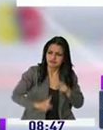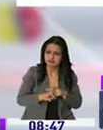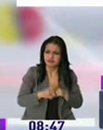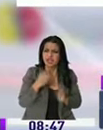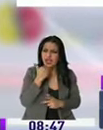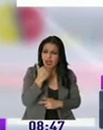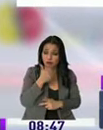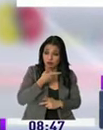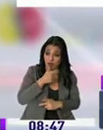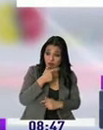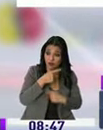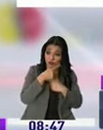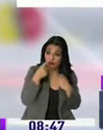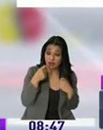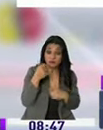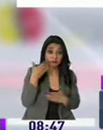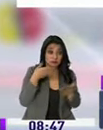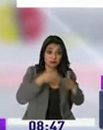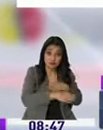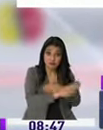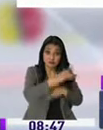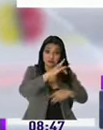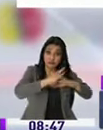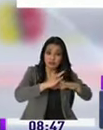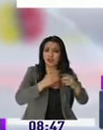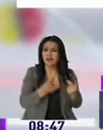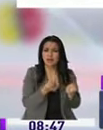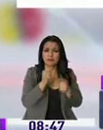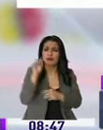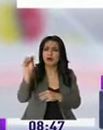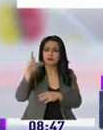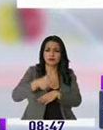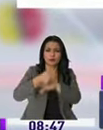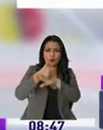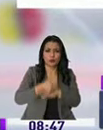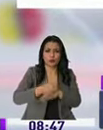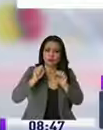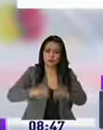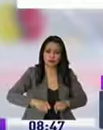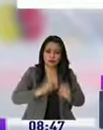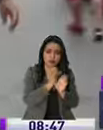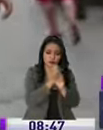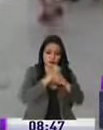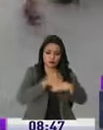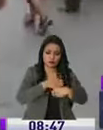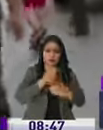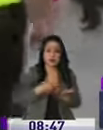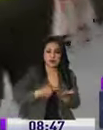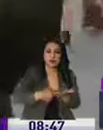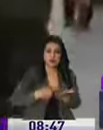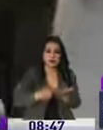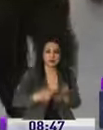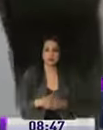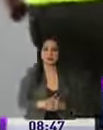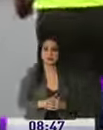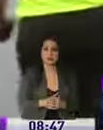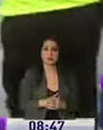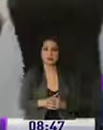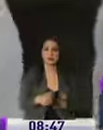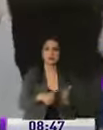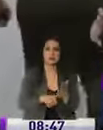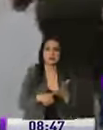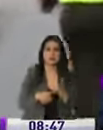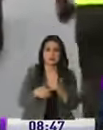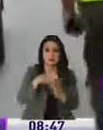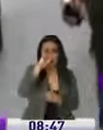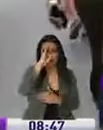intoxicación por alcohol adulterado reporten inmediatamente para realizar los análisis correspondientes. Por su parte, el Ministerio del